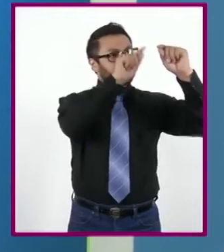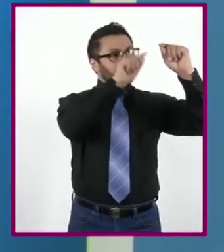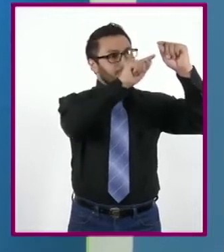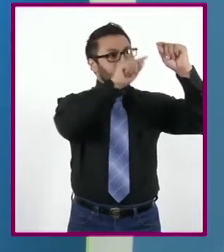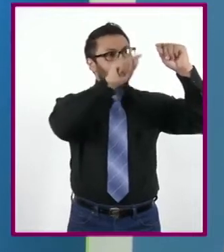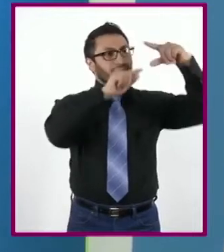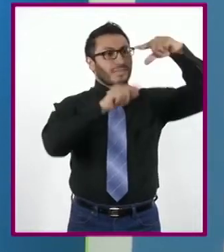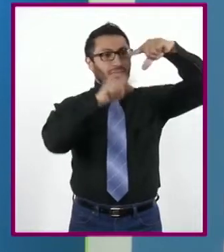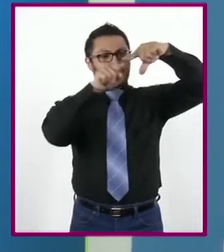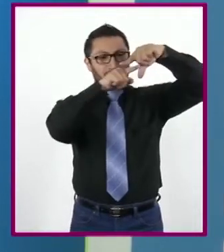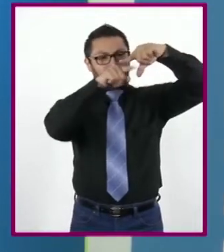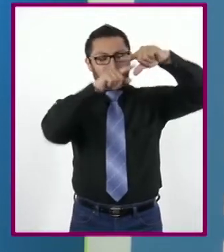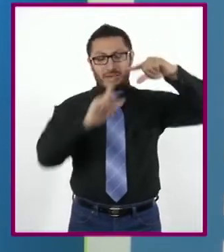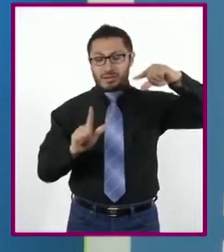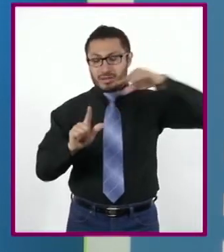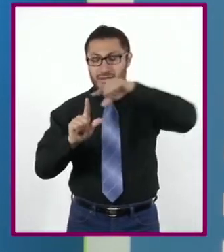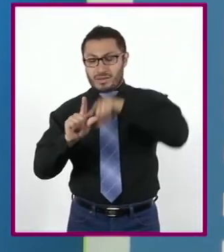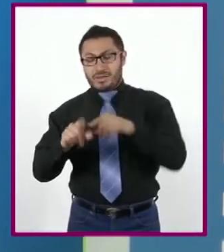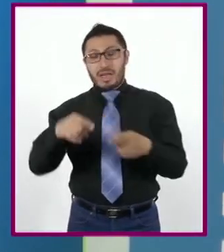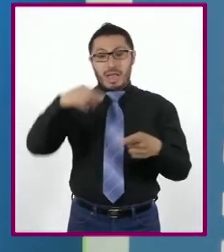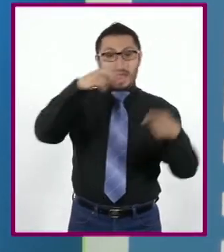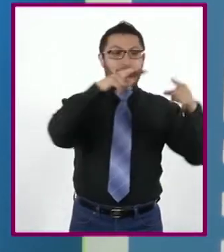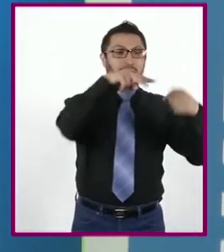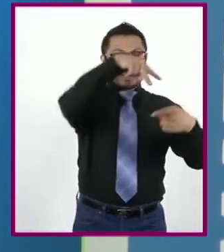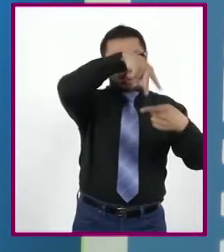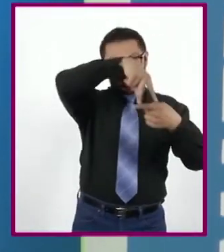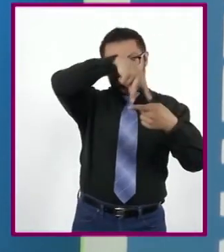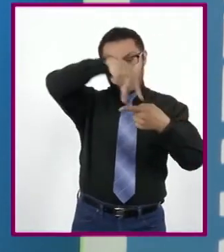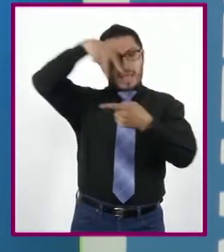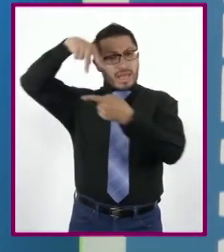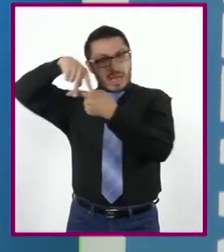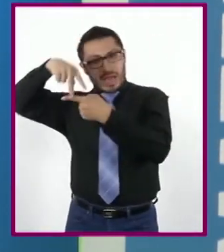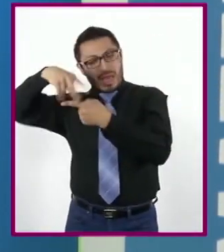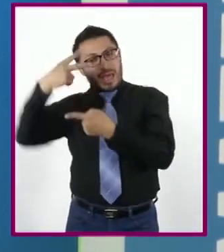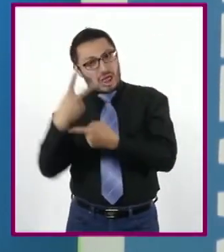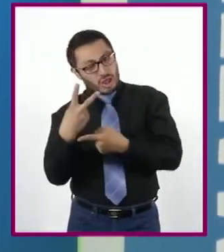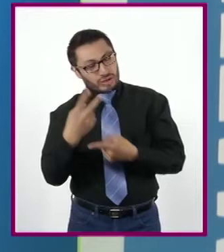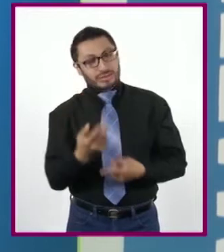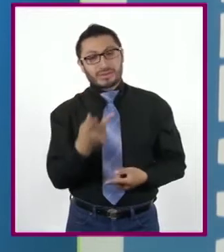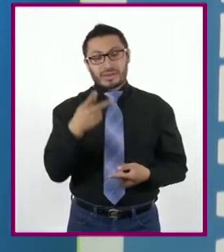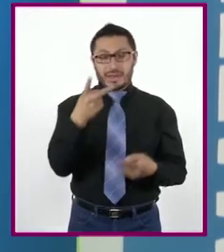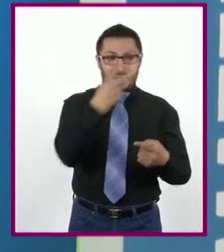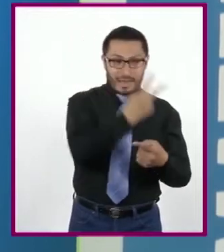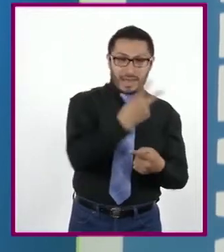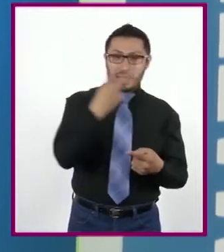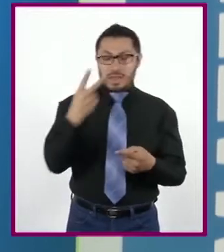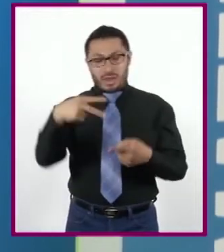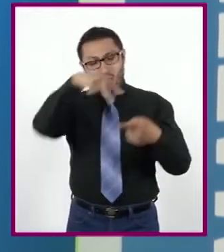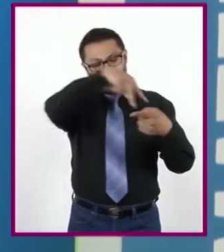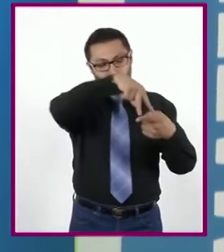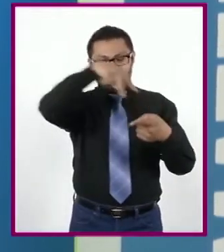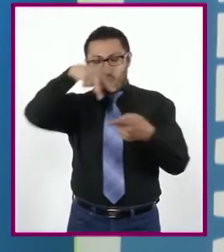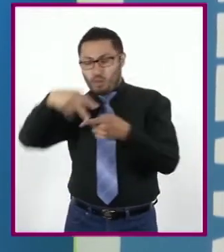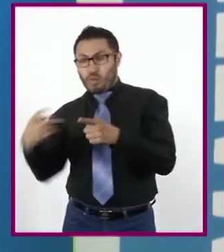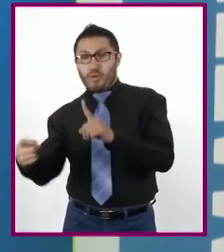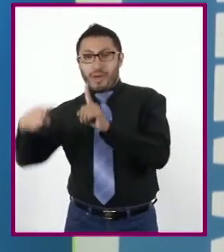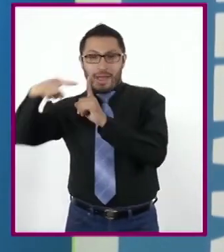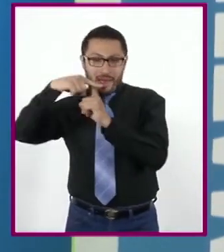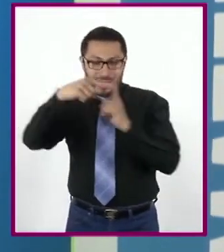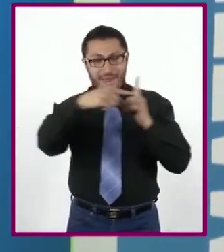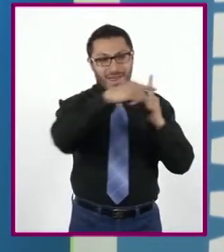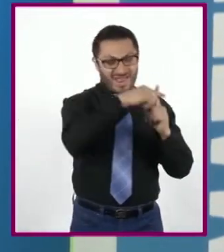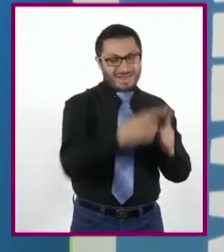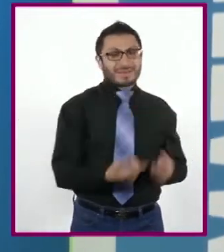¿cuántos triángulos se forman? 2. Si la suma de los ángulos interiores en un triángulo